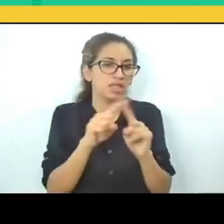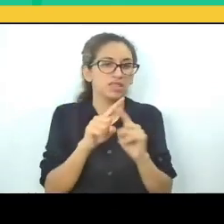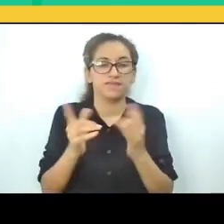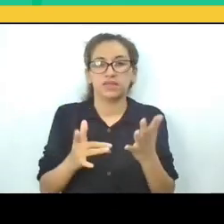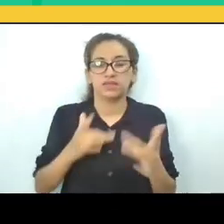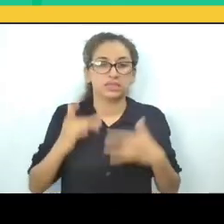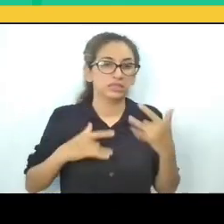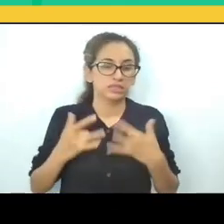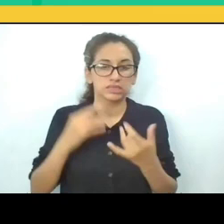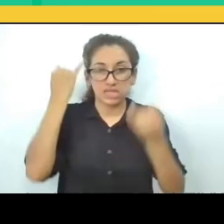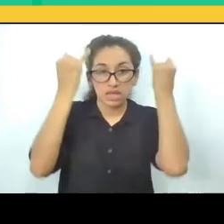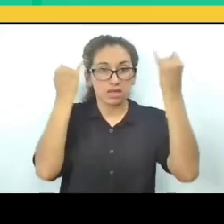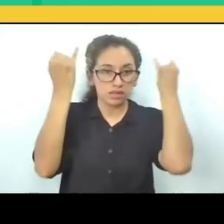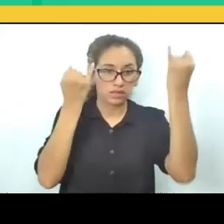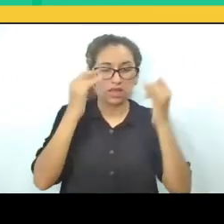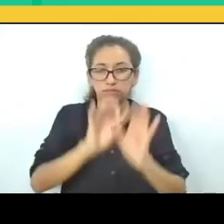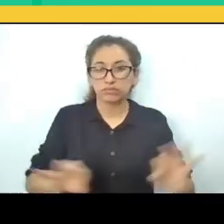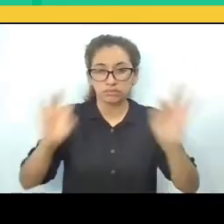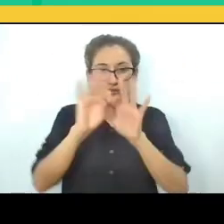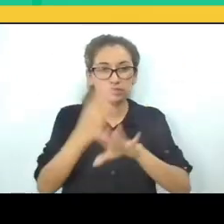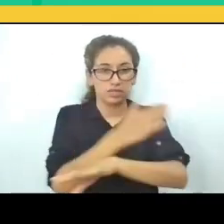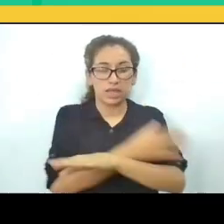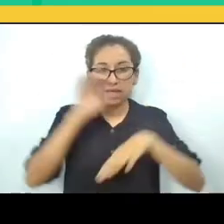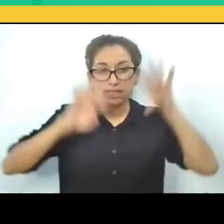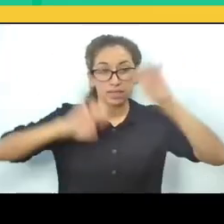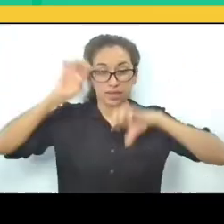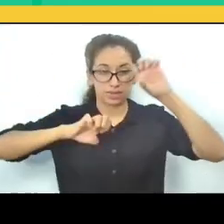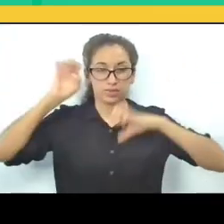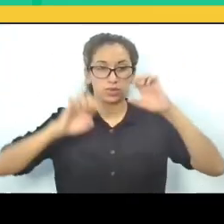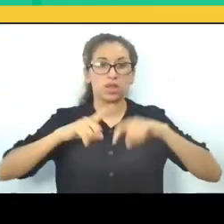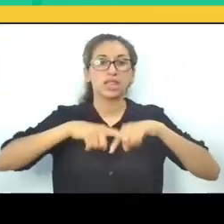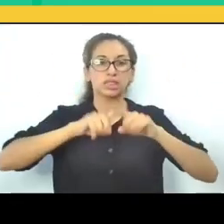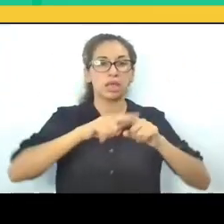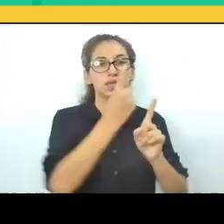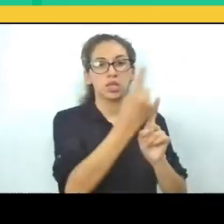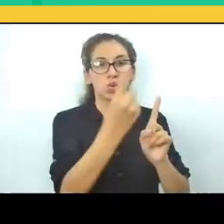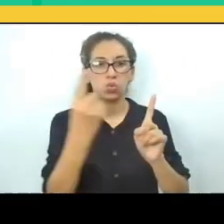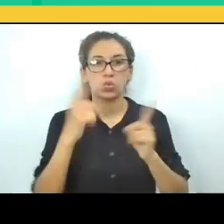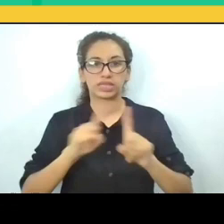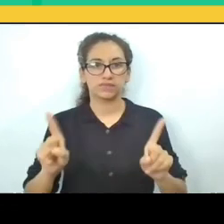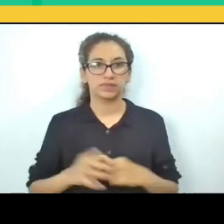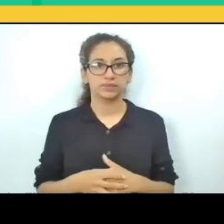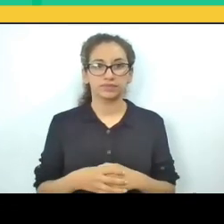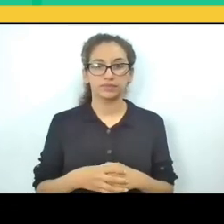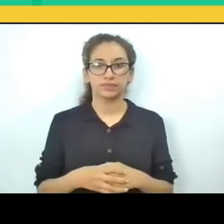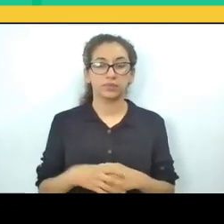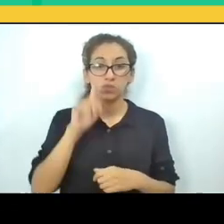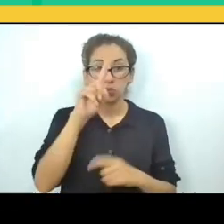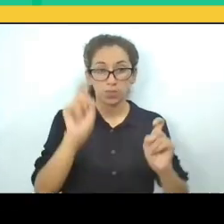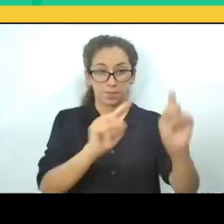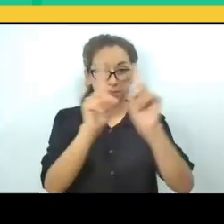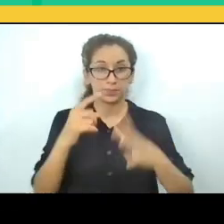realidad hay que evaluarla específicamente respecto a cada caso, ¿no? Ujú, ujú. Acá hay una pregunta